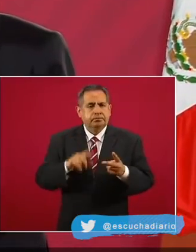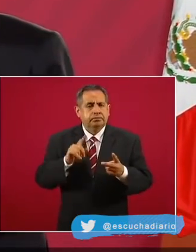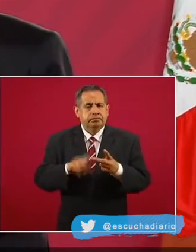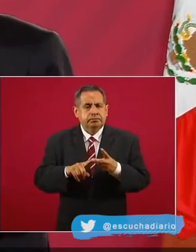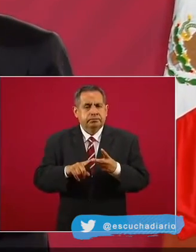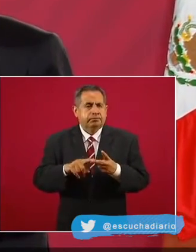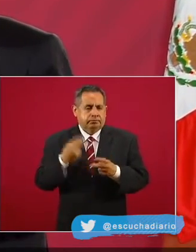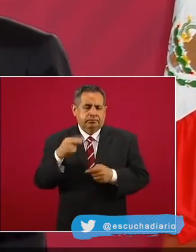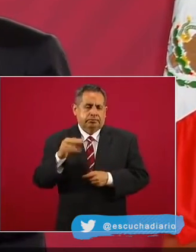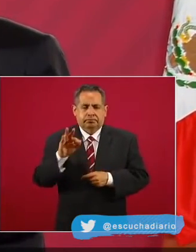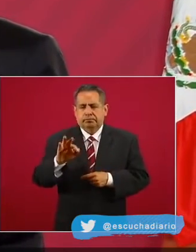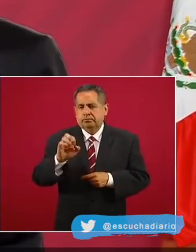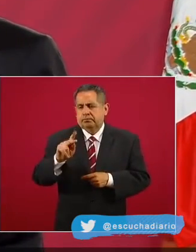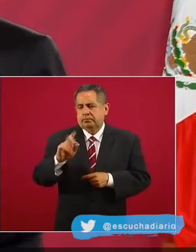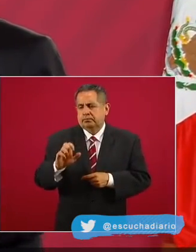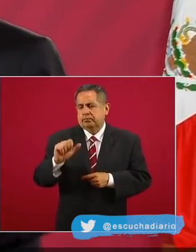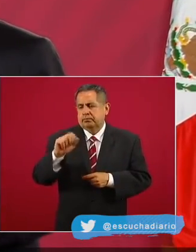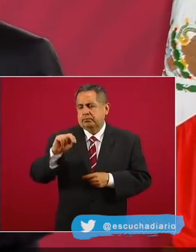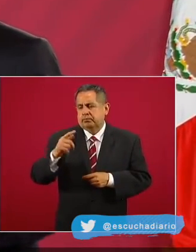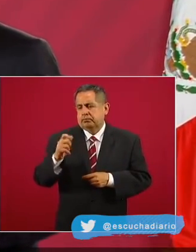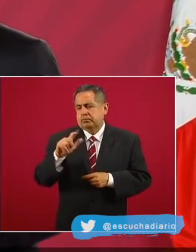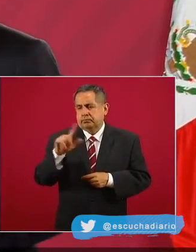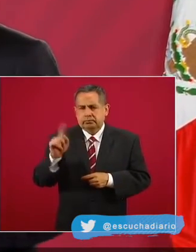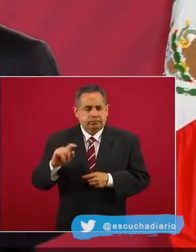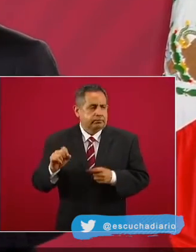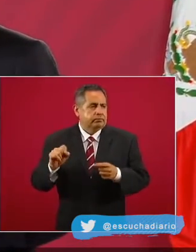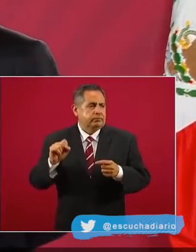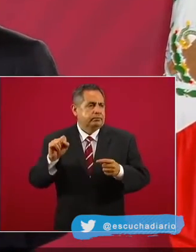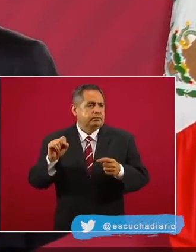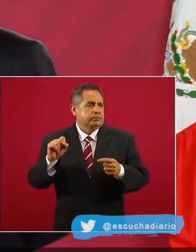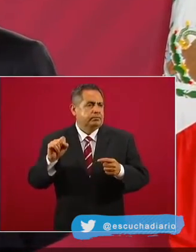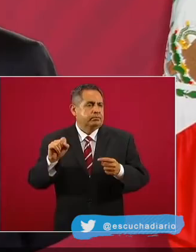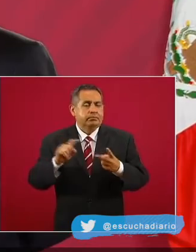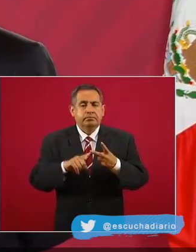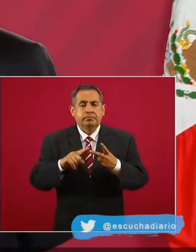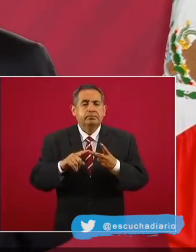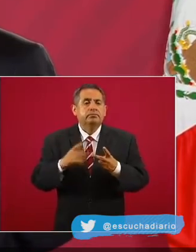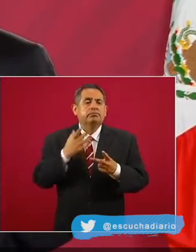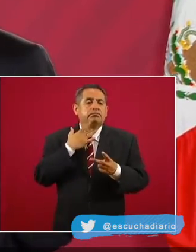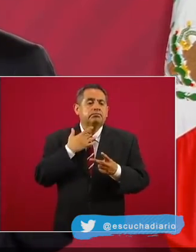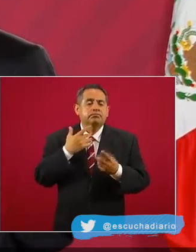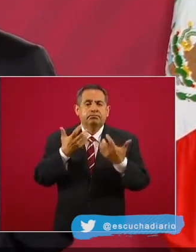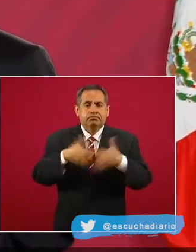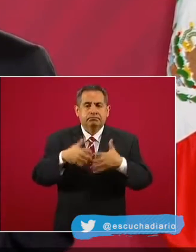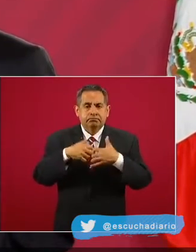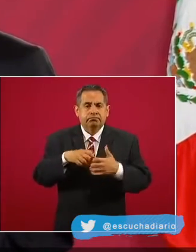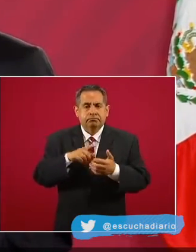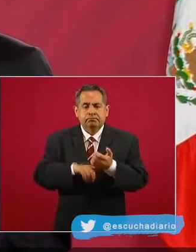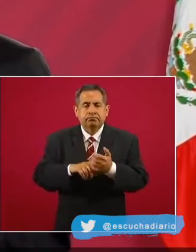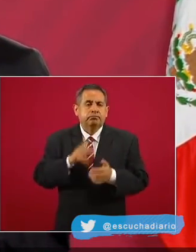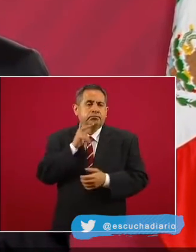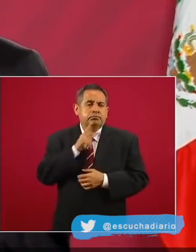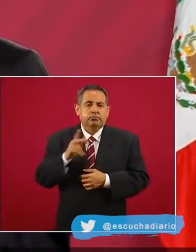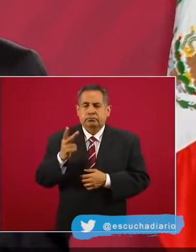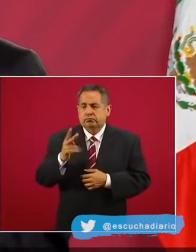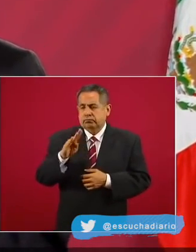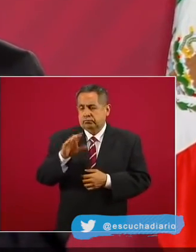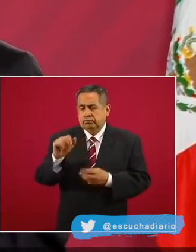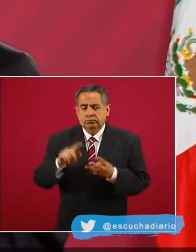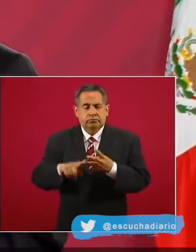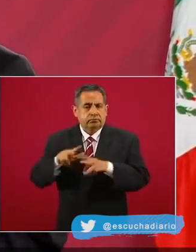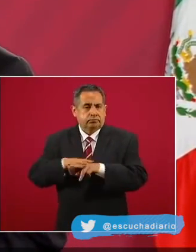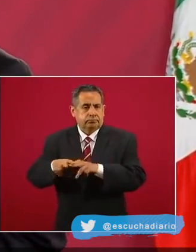diferentes estudios que permitirán definirlos y vincularlos. La operación se basará en satélites que implementarán puntos de confluencia